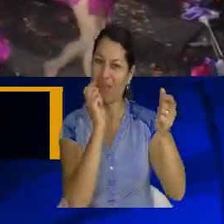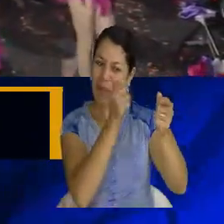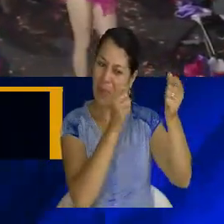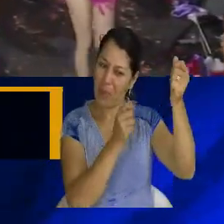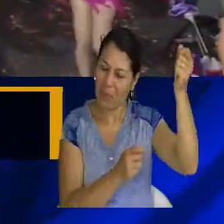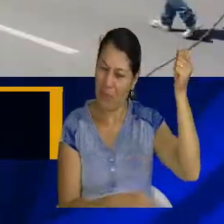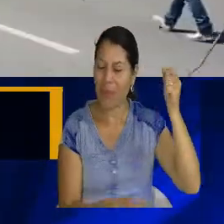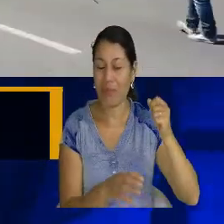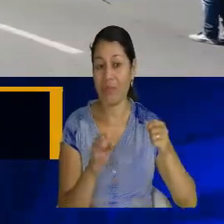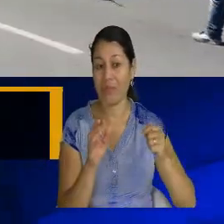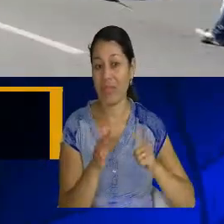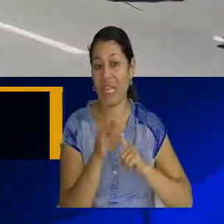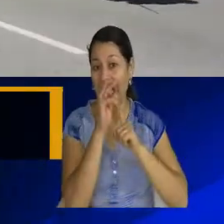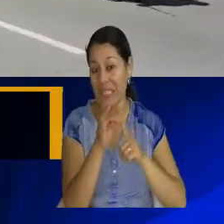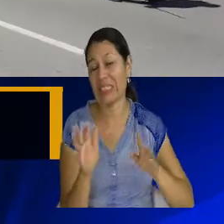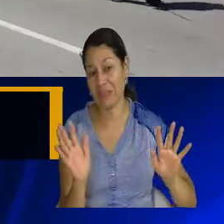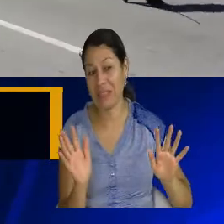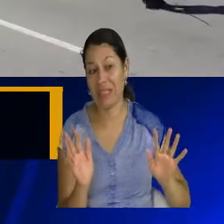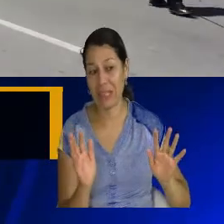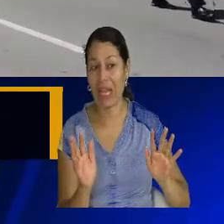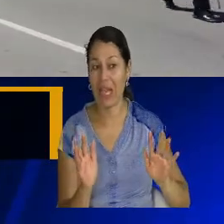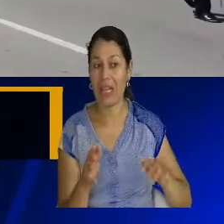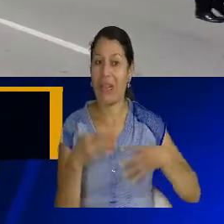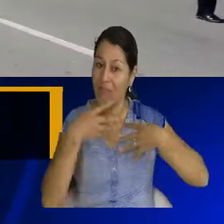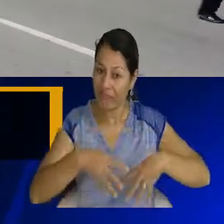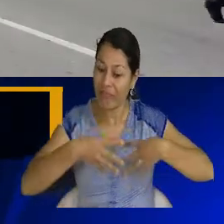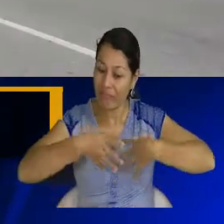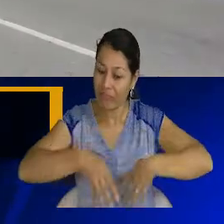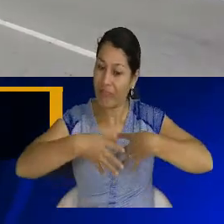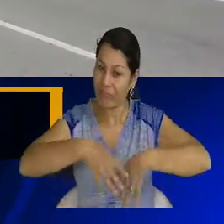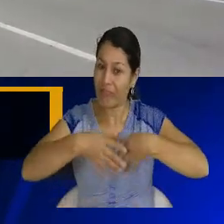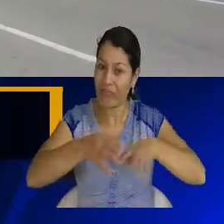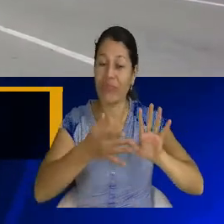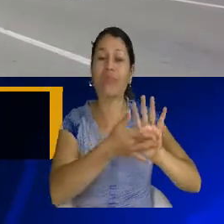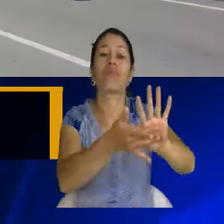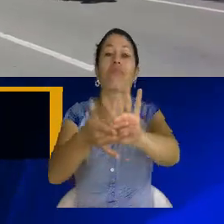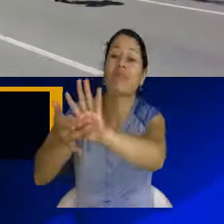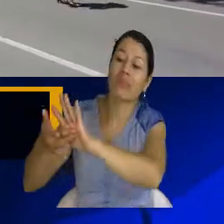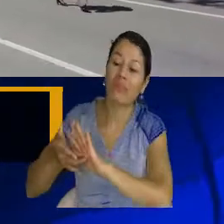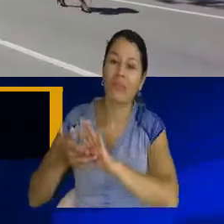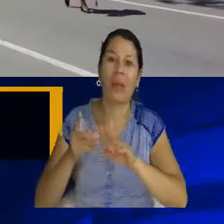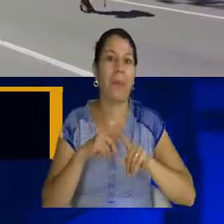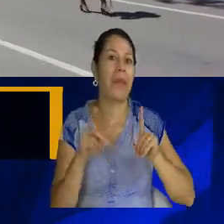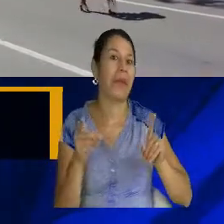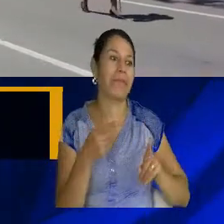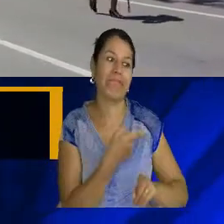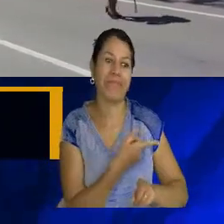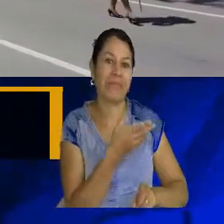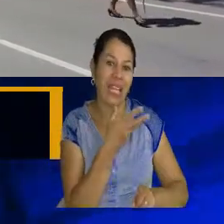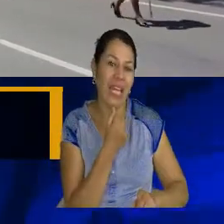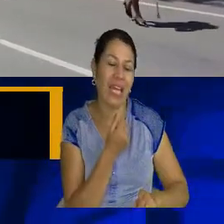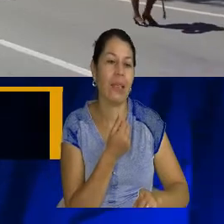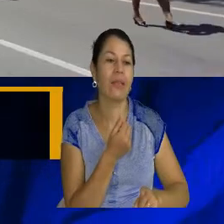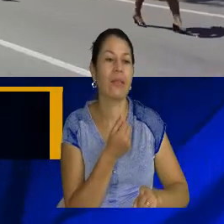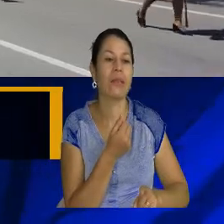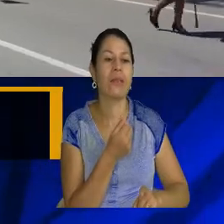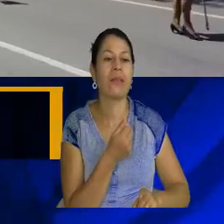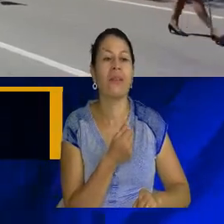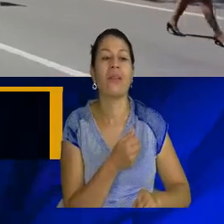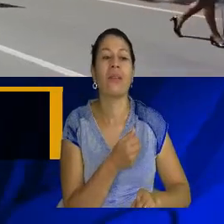bandas marciales. A que marchen y a que se muestren, pero ellos esperan, uno escucha por toda la ciudad en